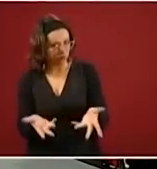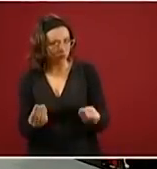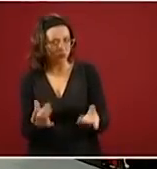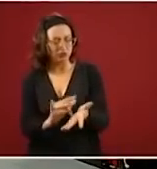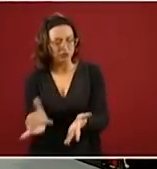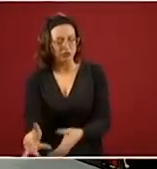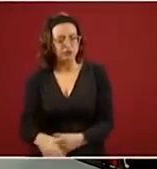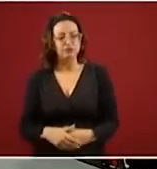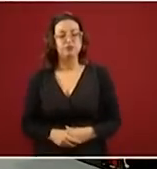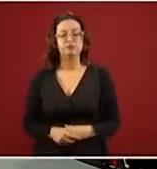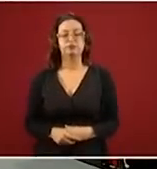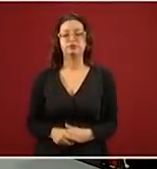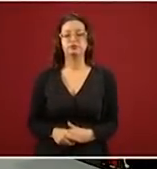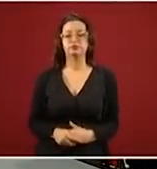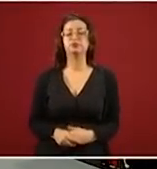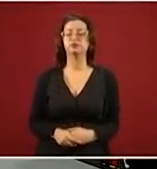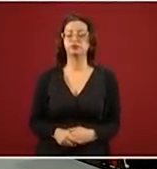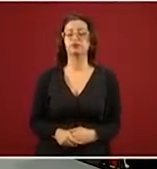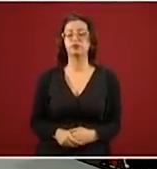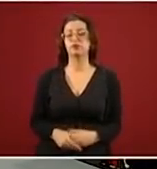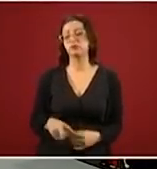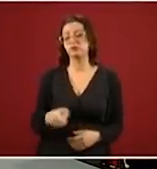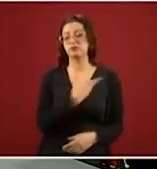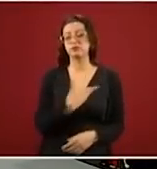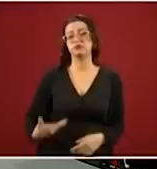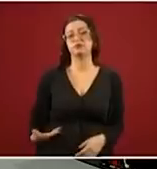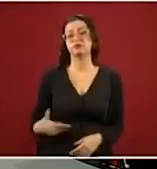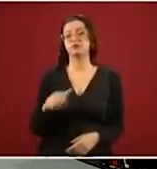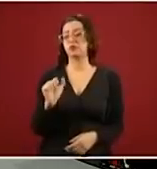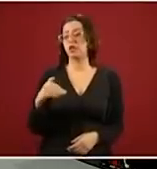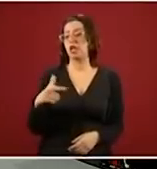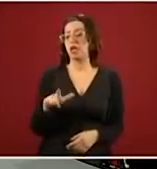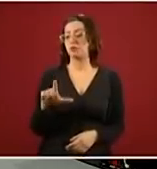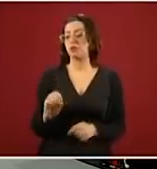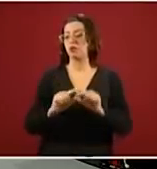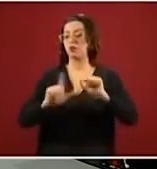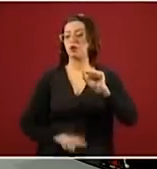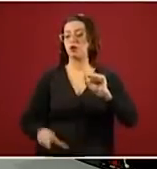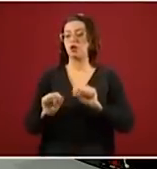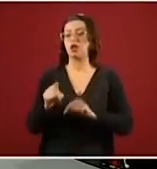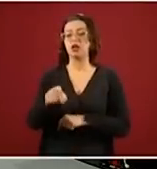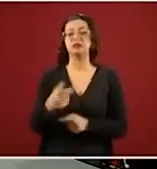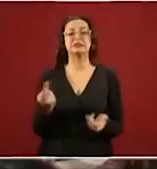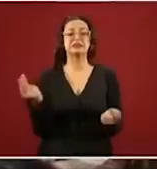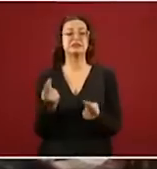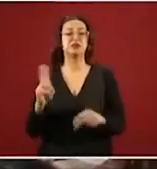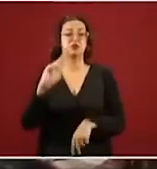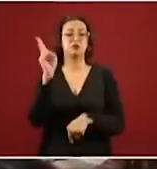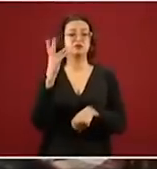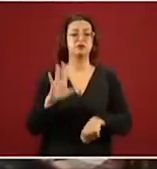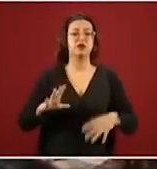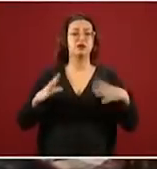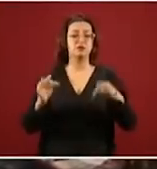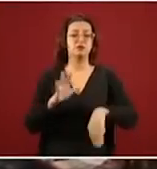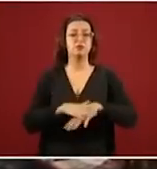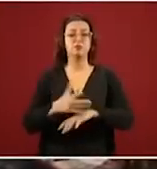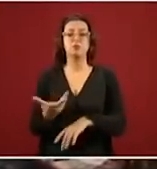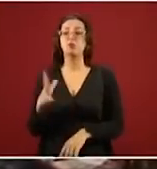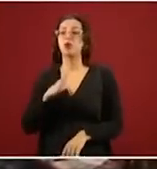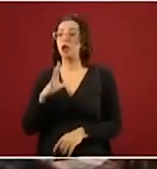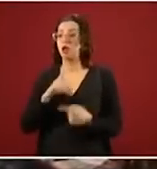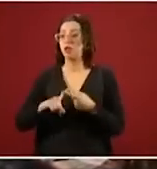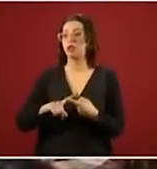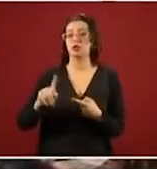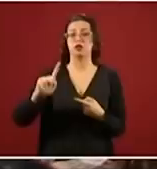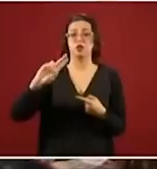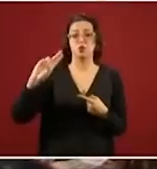el presidente de la república se requieren más universidades no solamente en todo el país también en la ciudad de mexico que tiene la unam el poli y